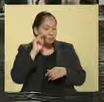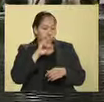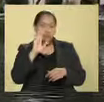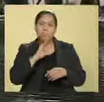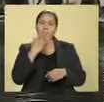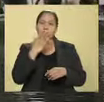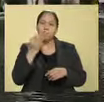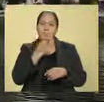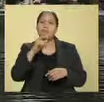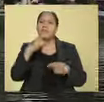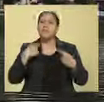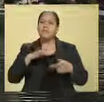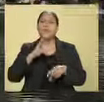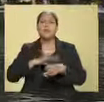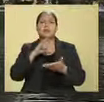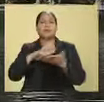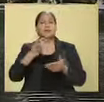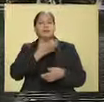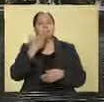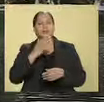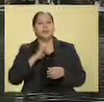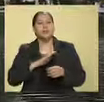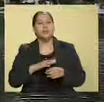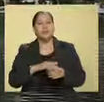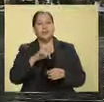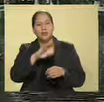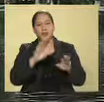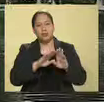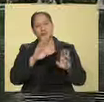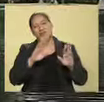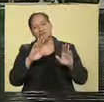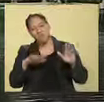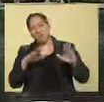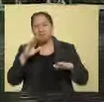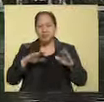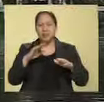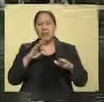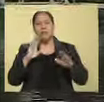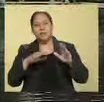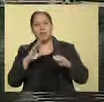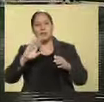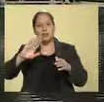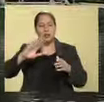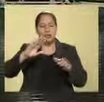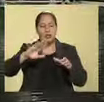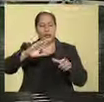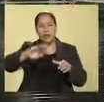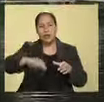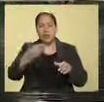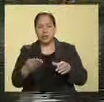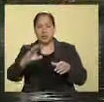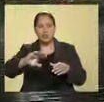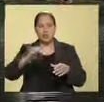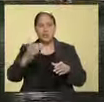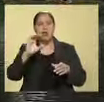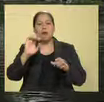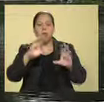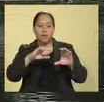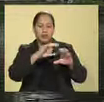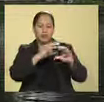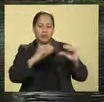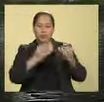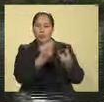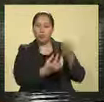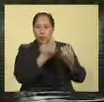¿Qué es lo que más compra la gente, eh? Se varía, a veces se llevan los asados, a veces los cocidos, o mayoría